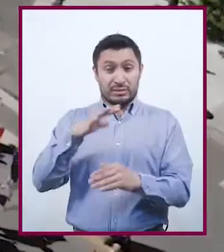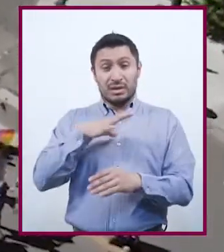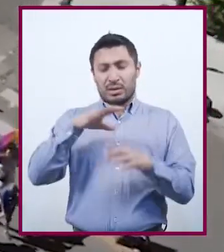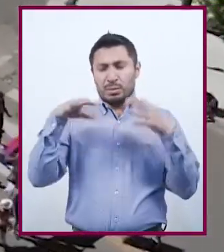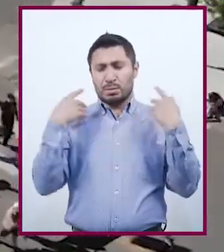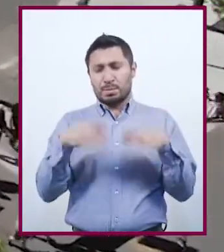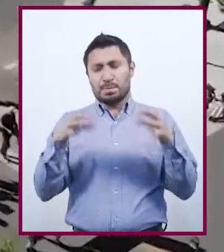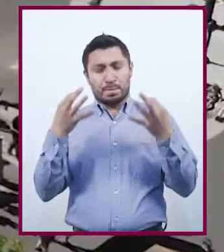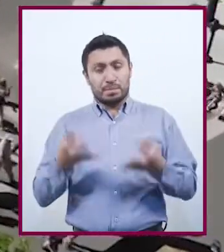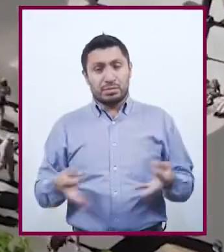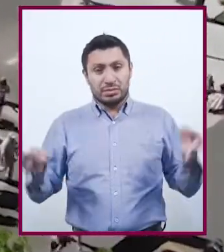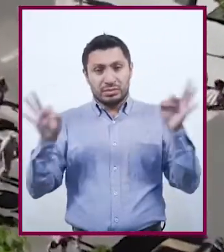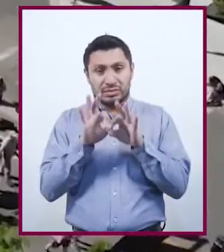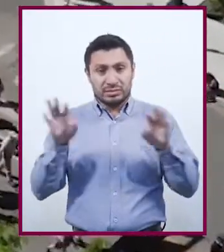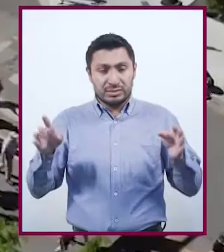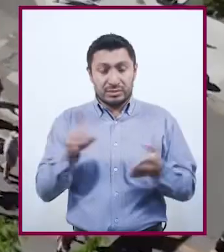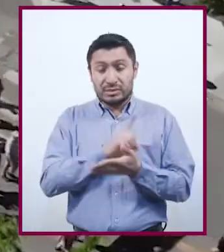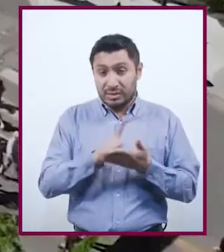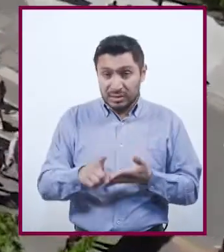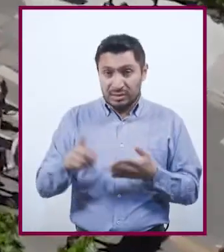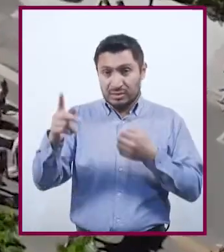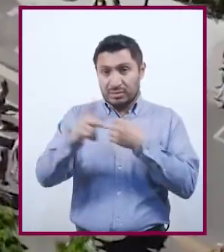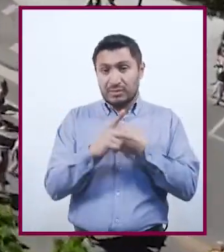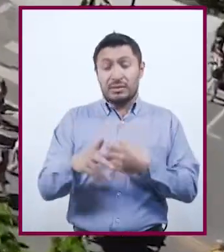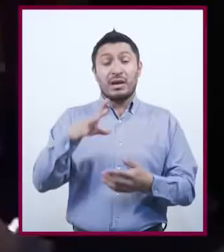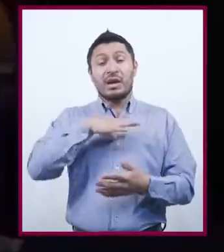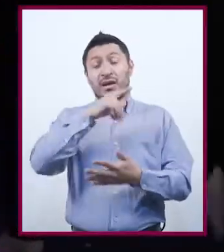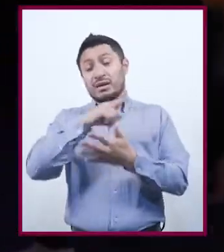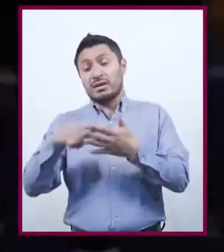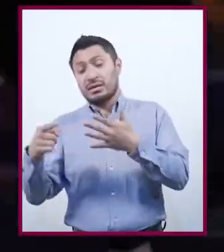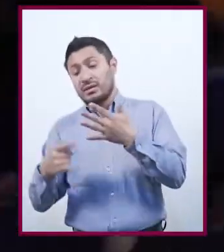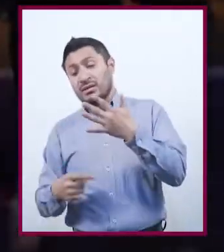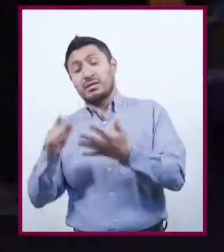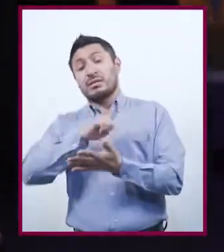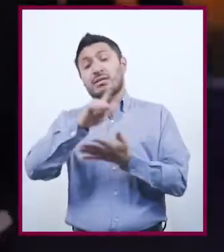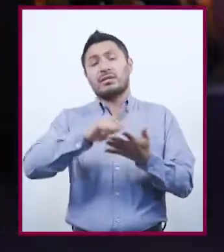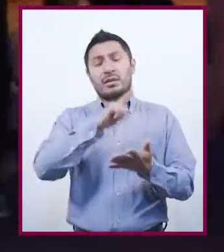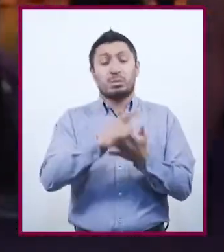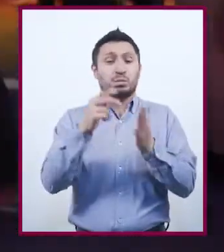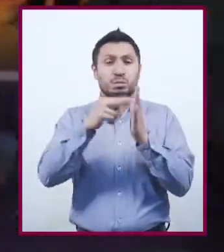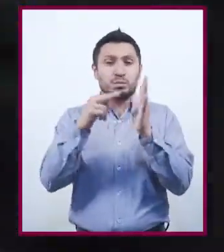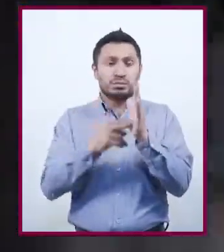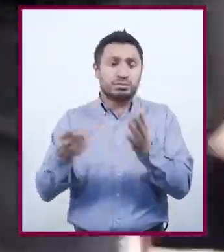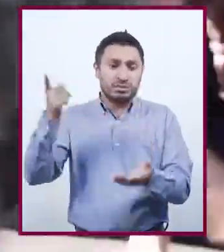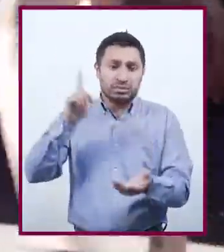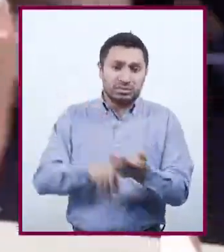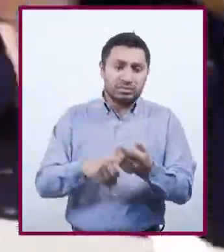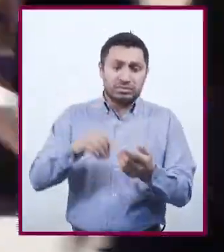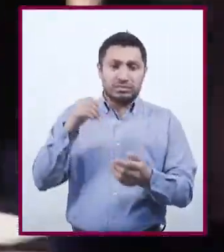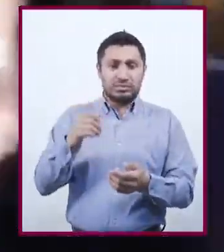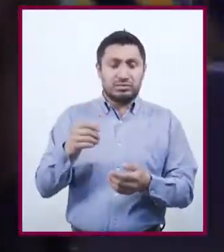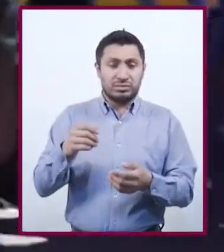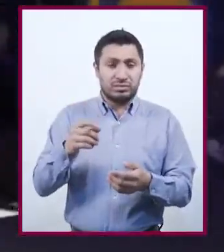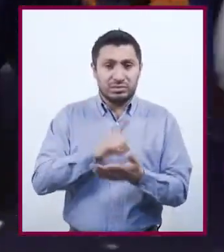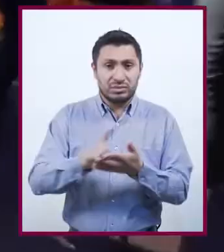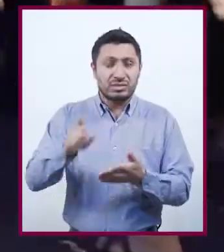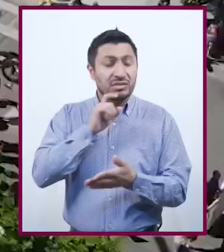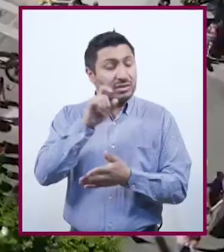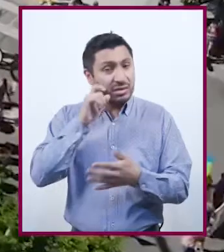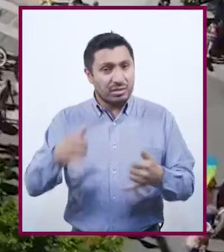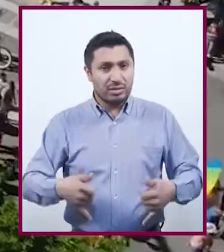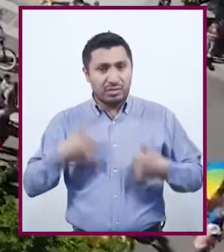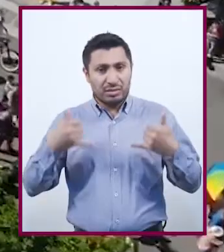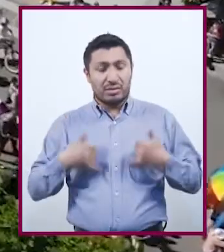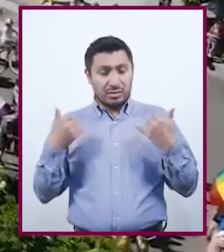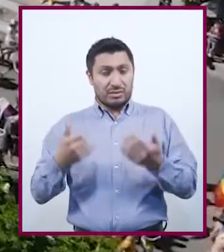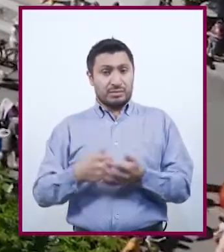adquieren carácter de pleno derecho en nuestro país a través de varias leyes y normas concentradas en la Cartilla de Derechos Sexuales